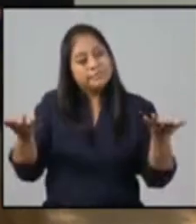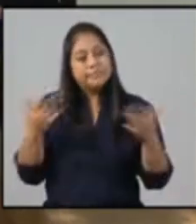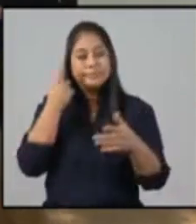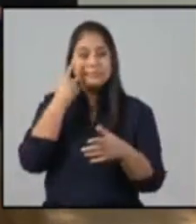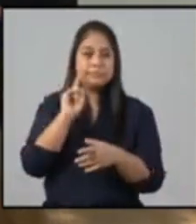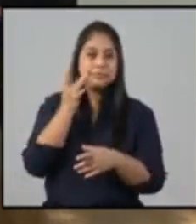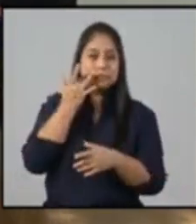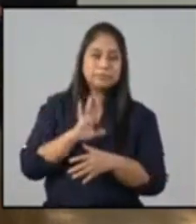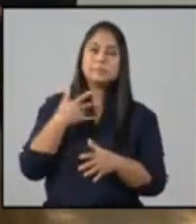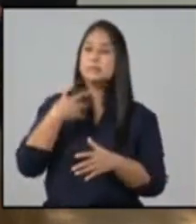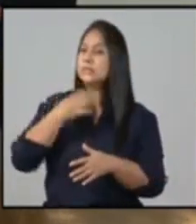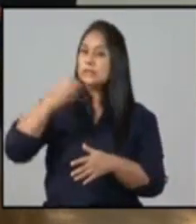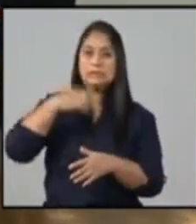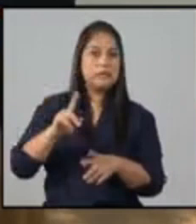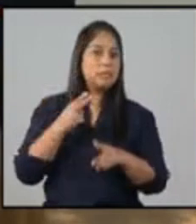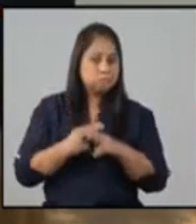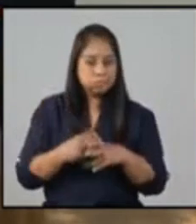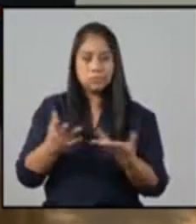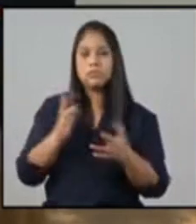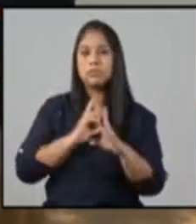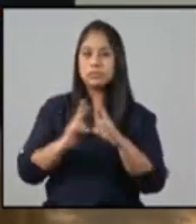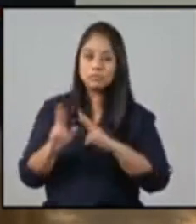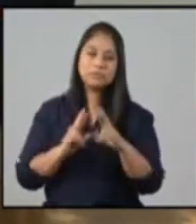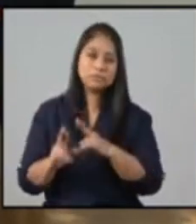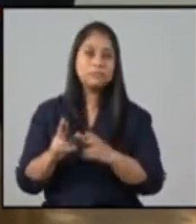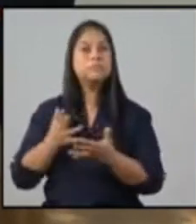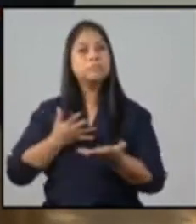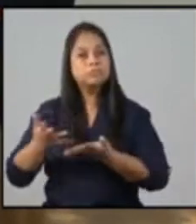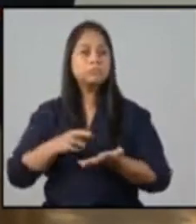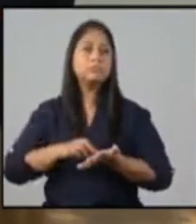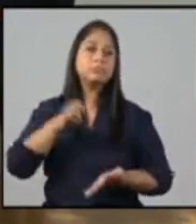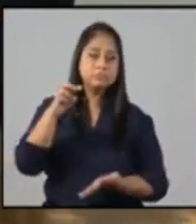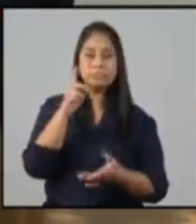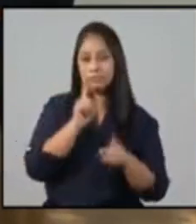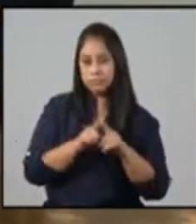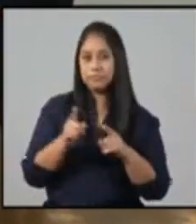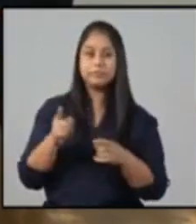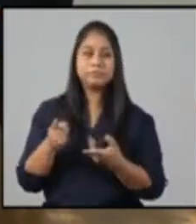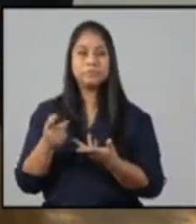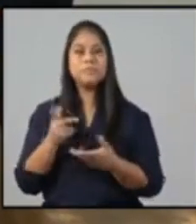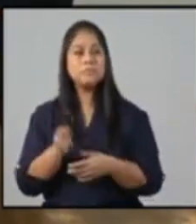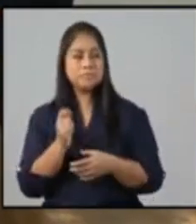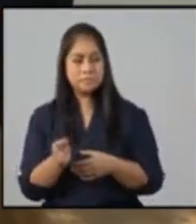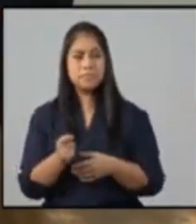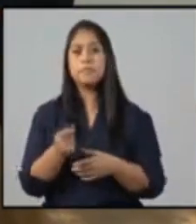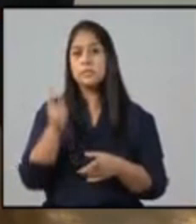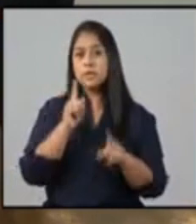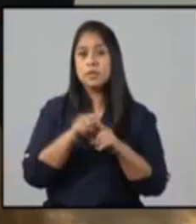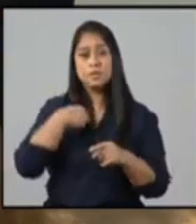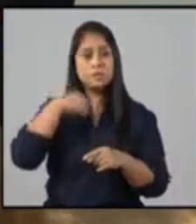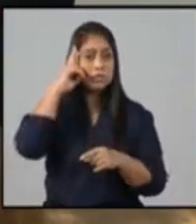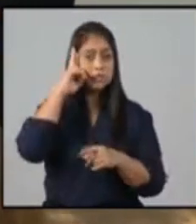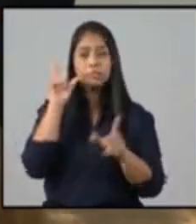tarea eterna, pendiente, la de las relaciones entre países, entre pueblos amigos. Solo recordar,